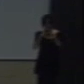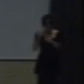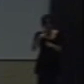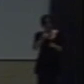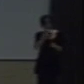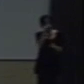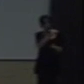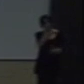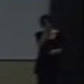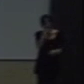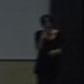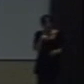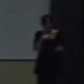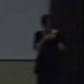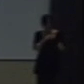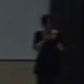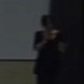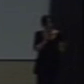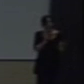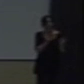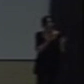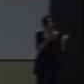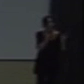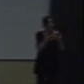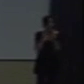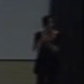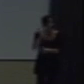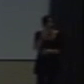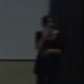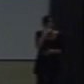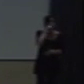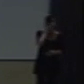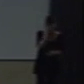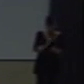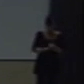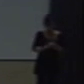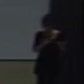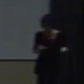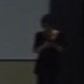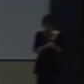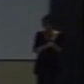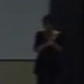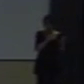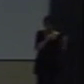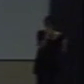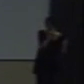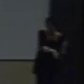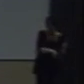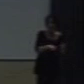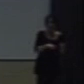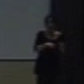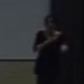ciertos colectivos, como por ejemplo si se trabaja el género, yo lo veo diariamente, y hay una transformación social en cuanto a